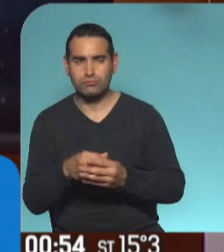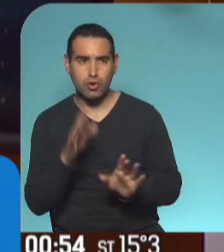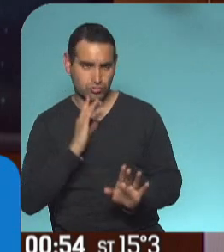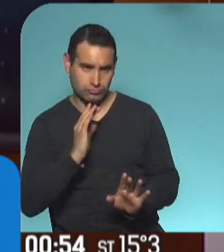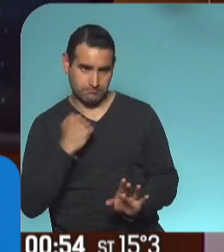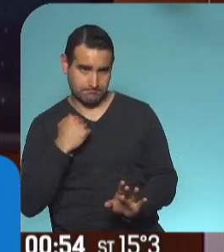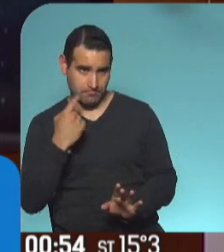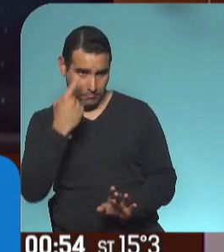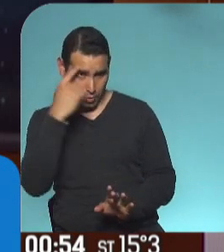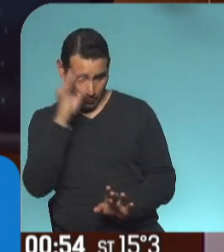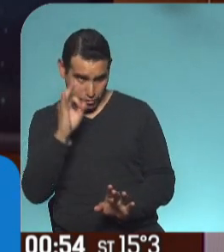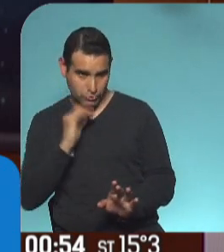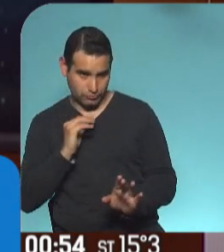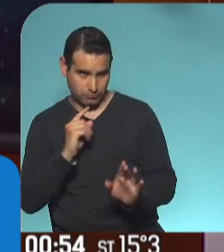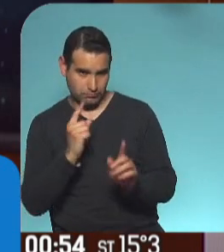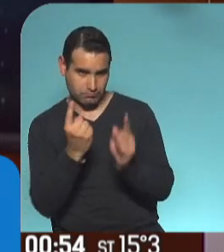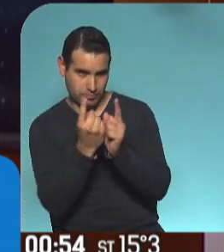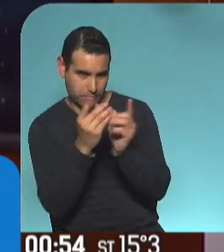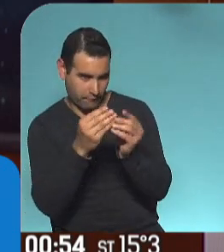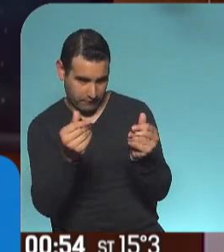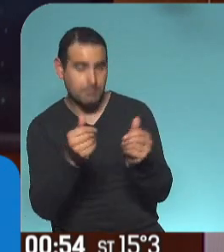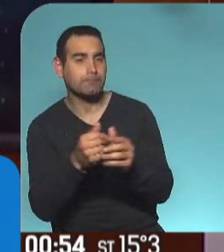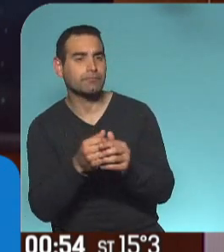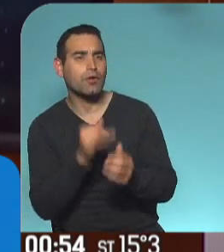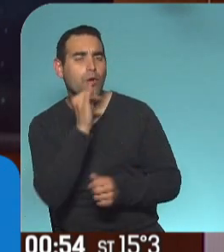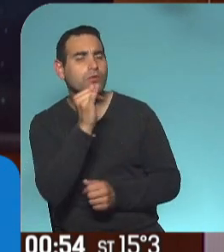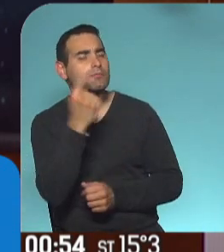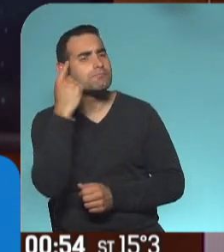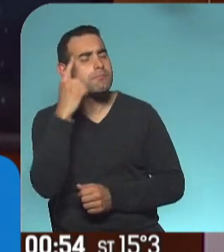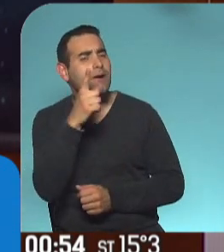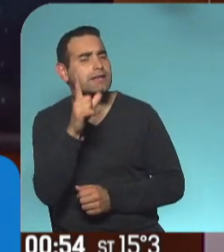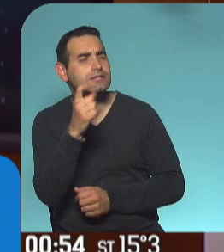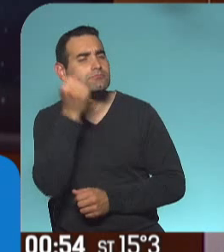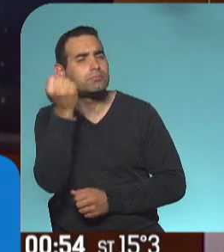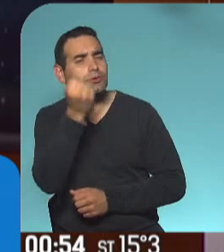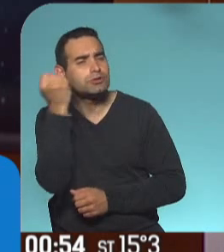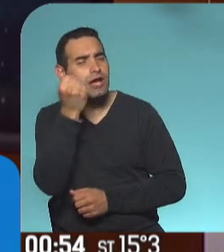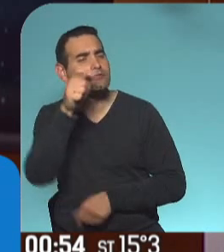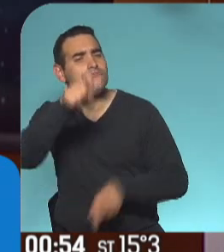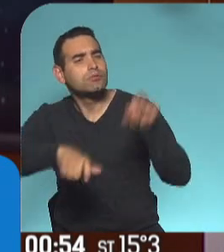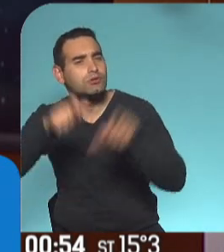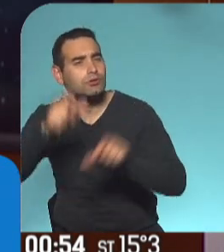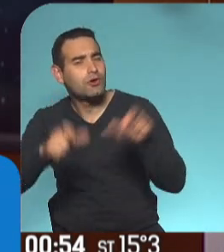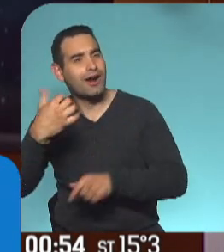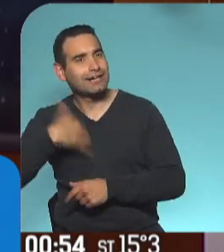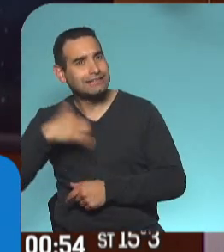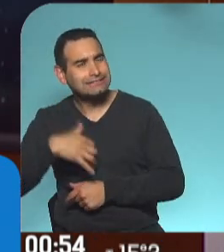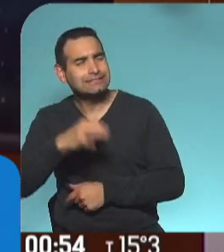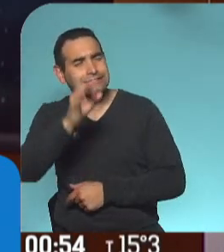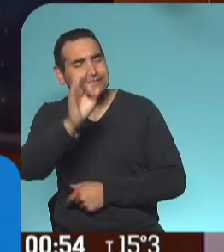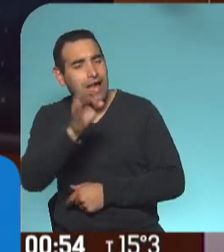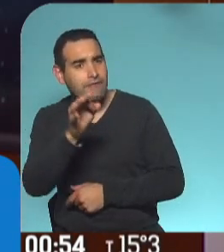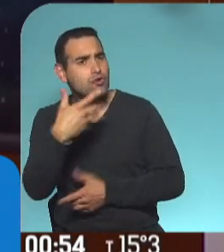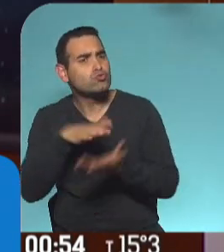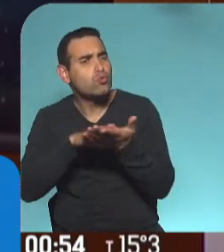porque yo creo que es importante que los argentinos sepan que esto